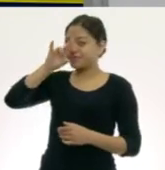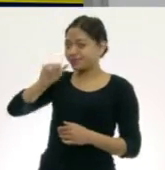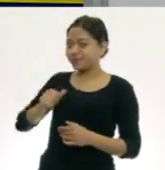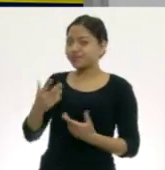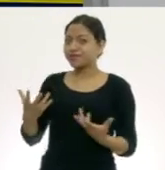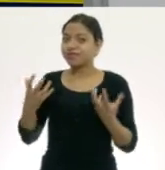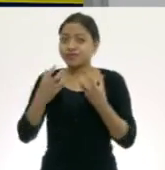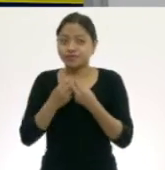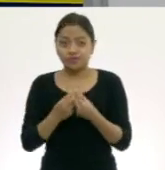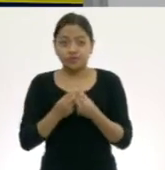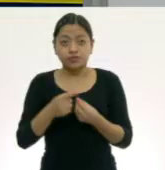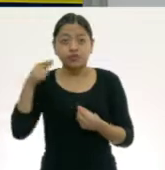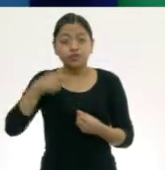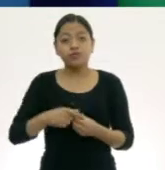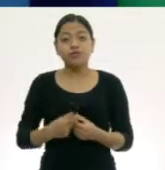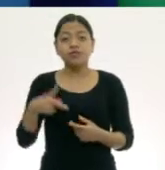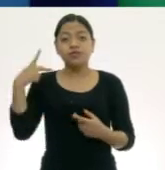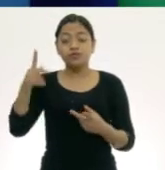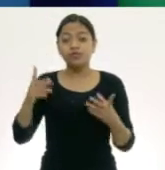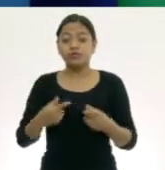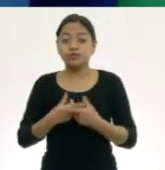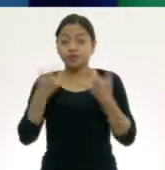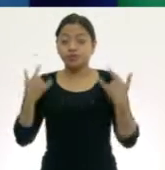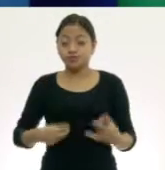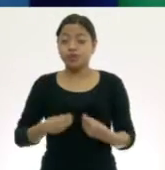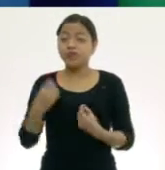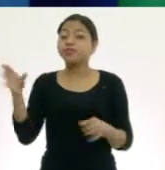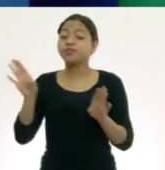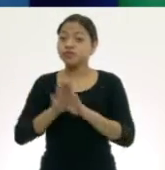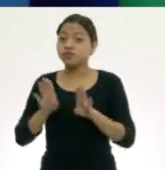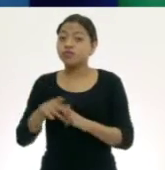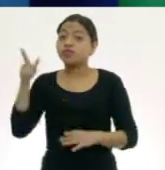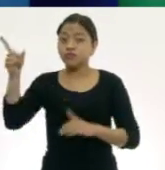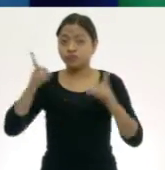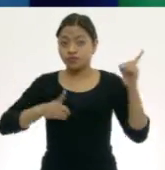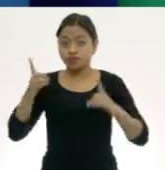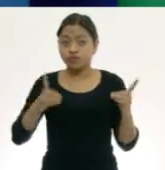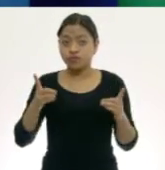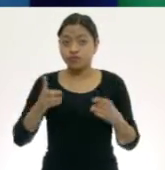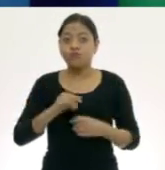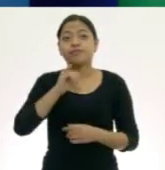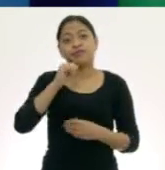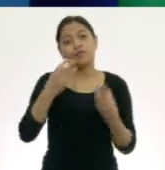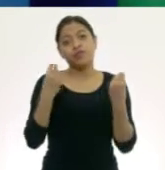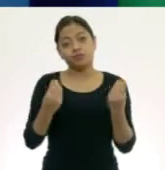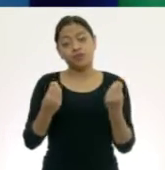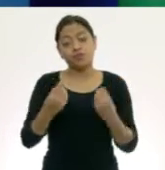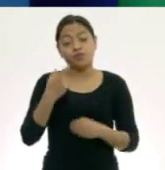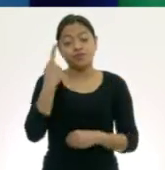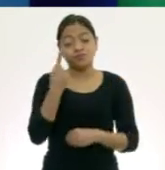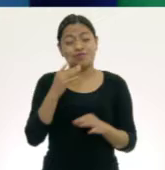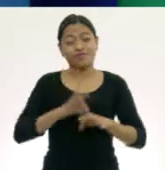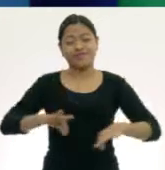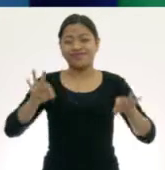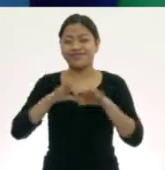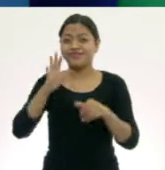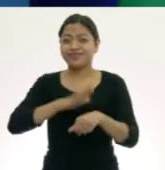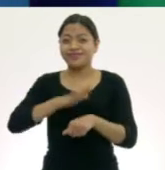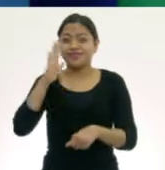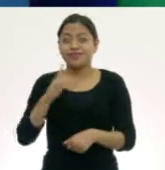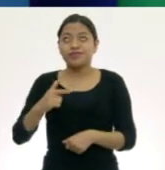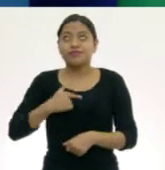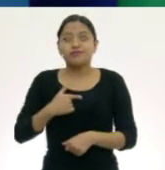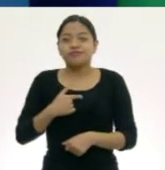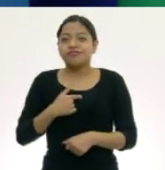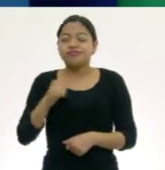con la redacción de tu autobiografía? ¿Has tenido por ahí algún problema, alguna duda? Muchas. Sí, María. Pero la más importante y la que más